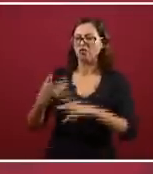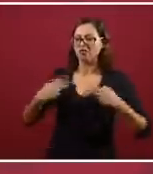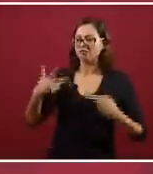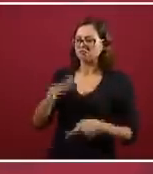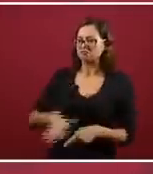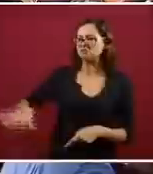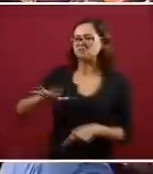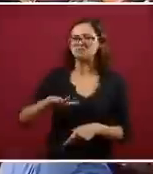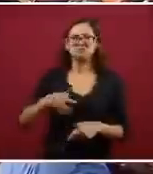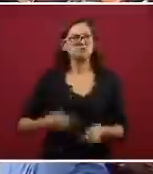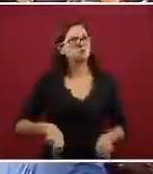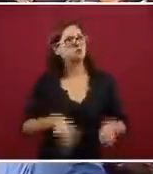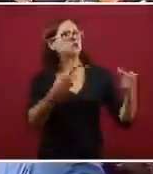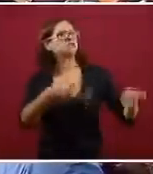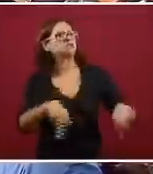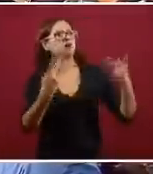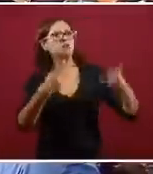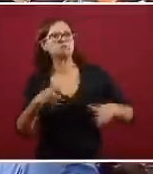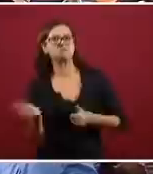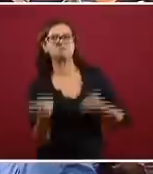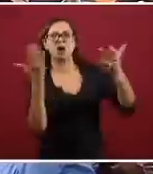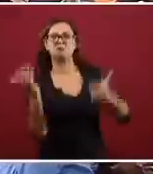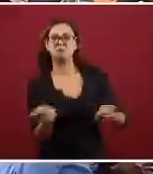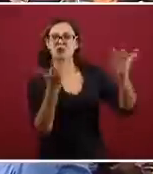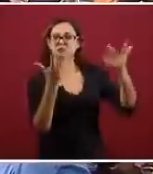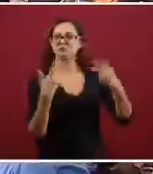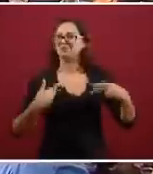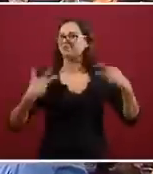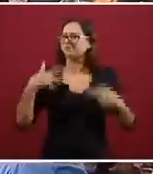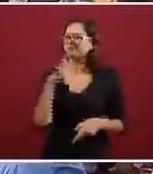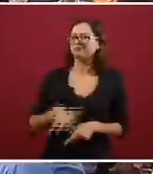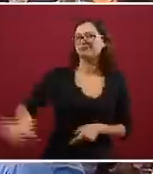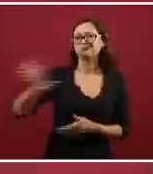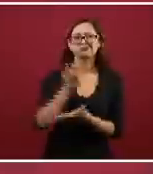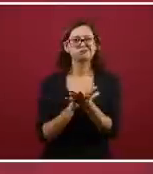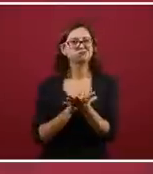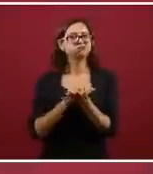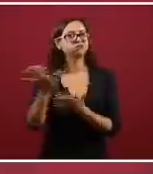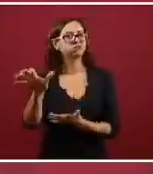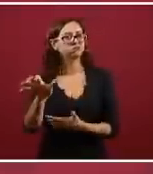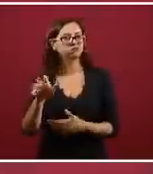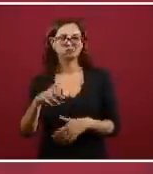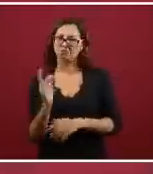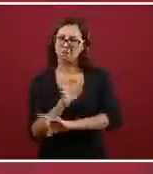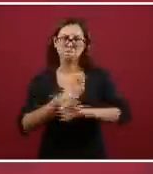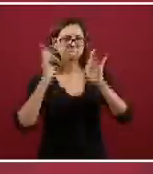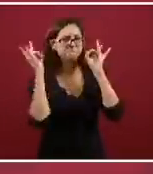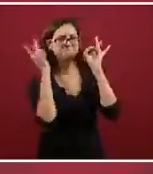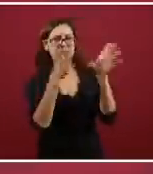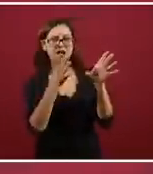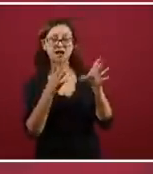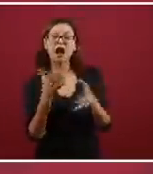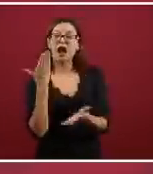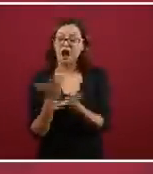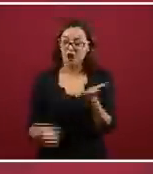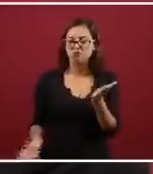entreguista. Y fueron millones de mexicanos y siguen millones de